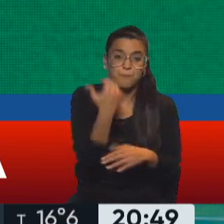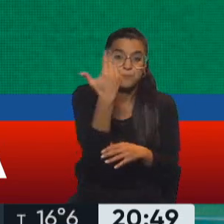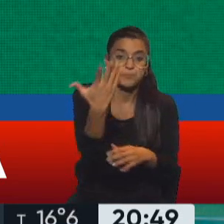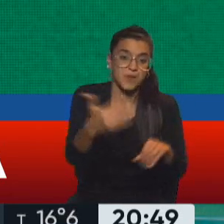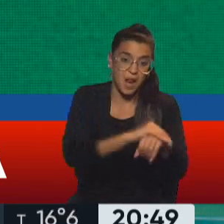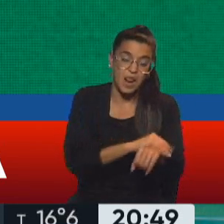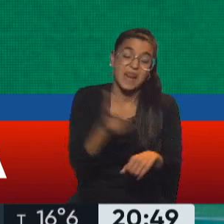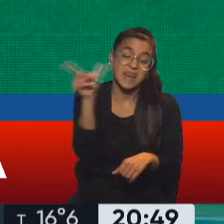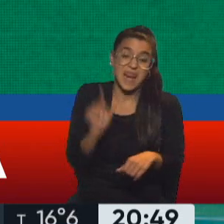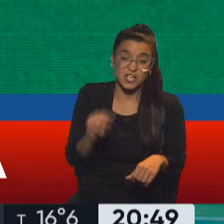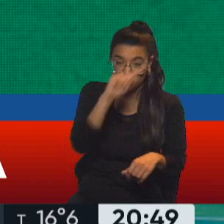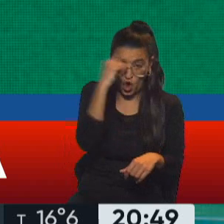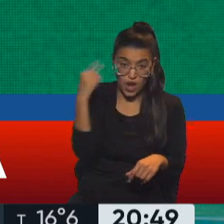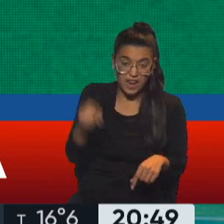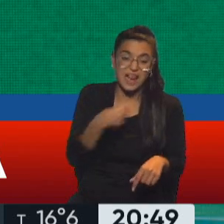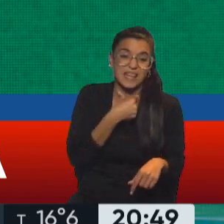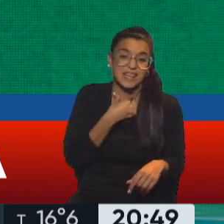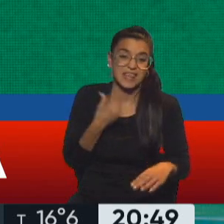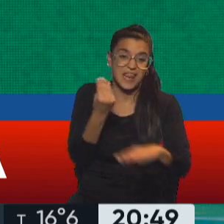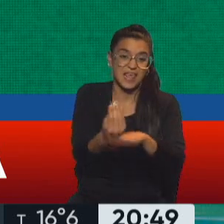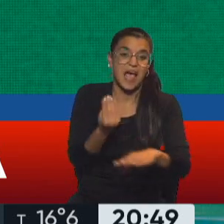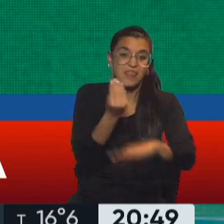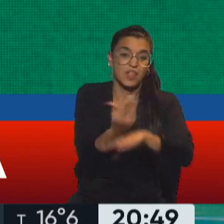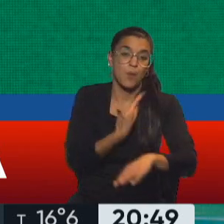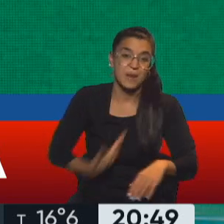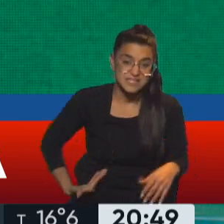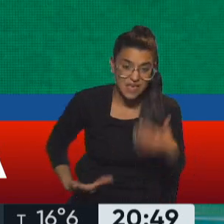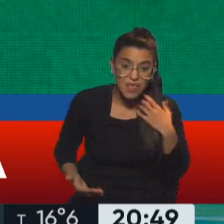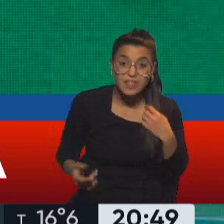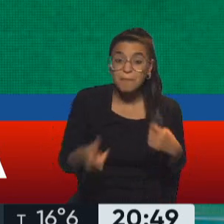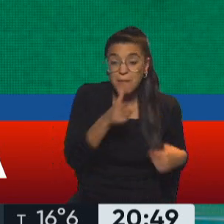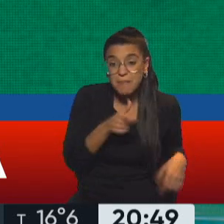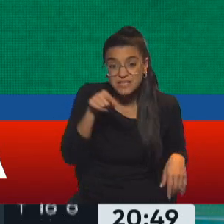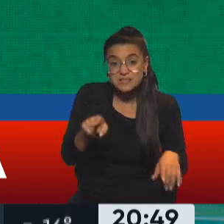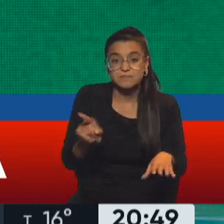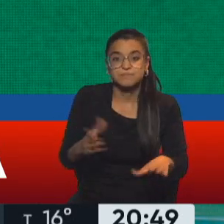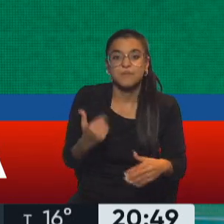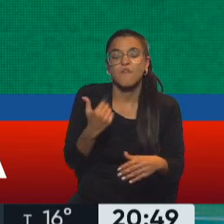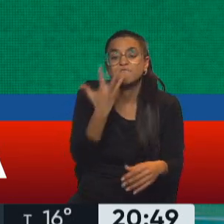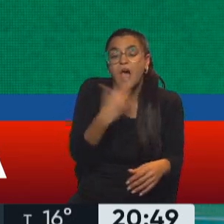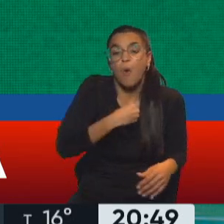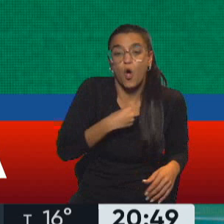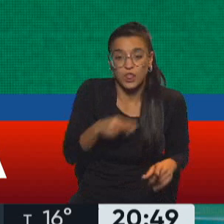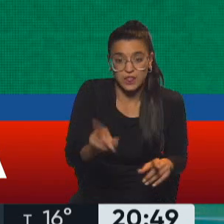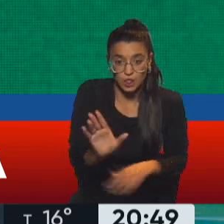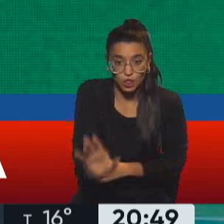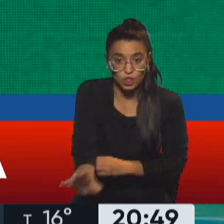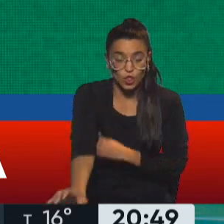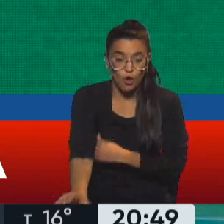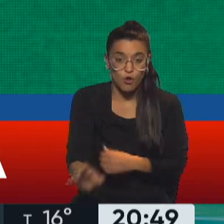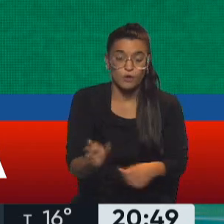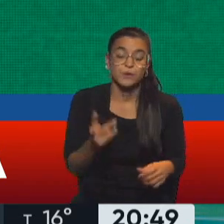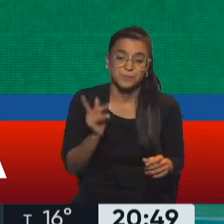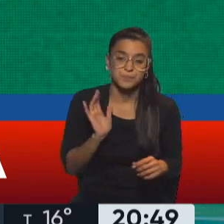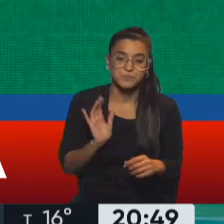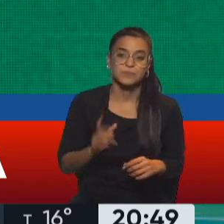Larreta es a nivel nacional, claramente él quiere ser el candidato a presidente y me parece que hasta el momento es el favorito en ese sector por todo, por su imagen, por todo.